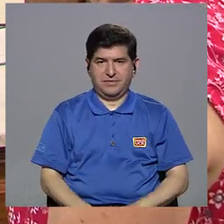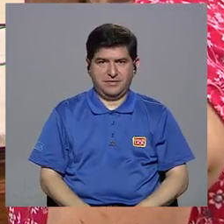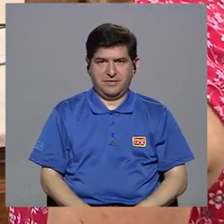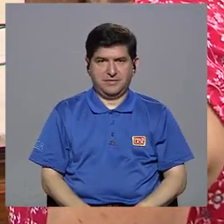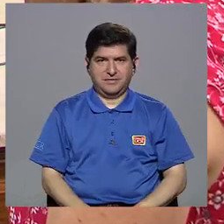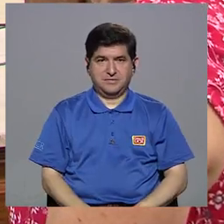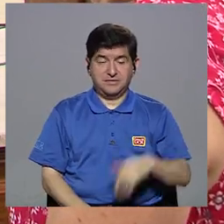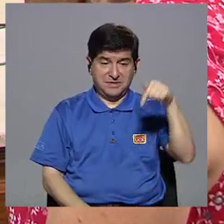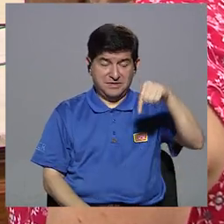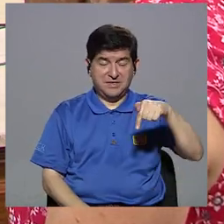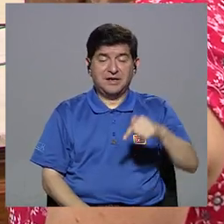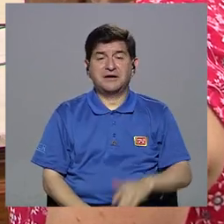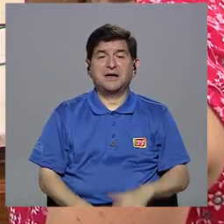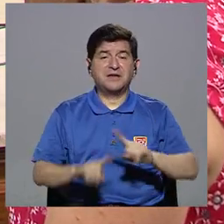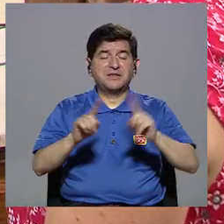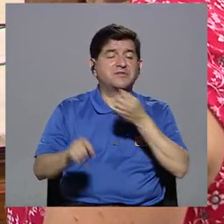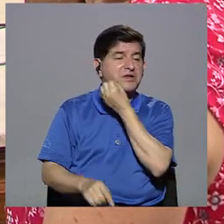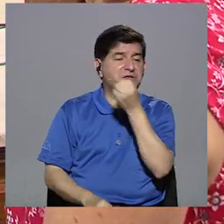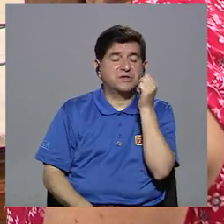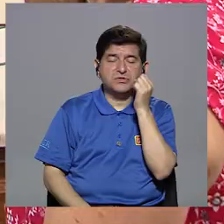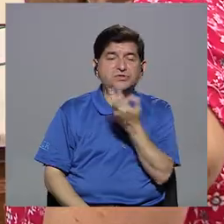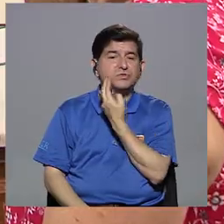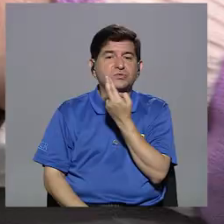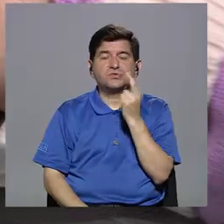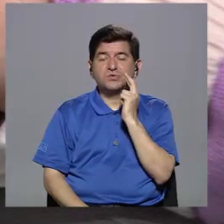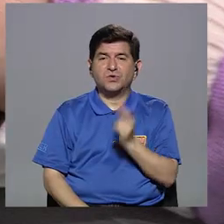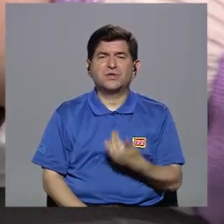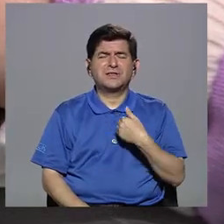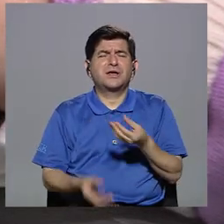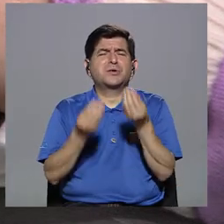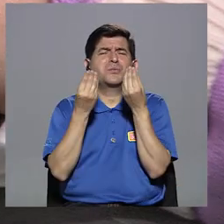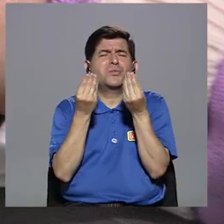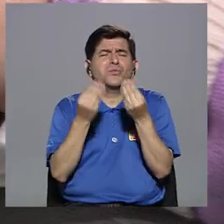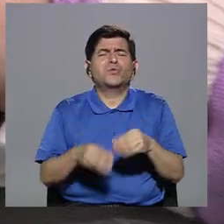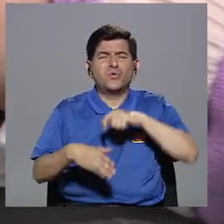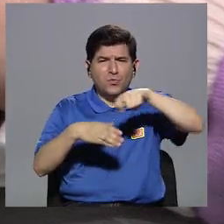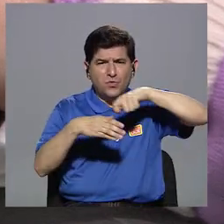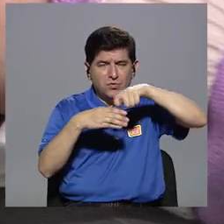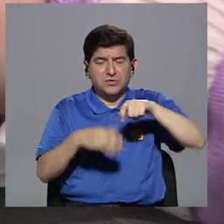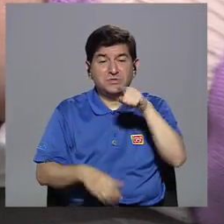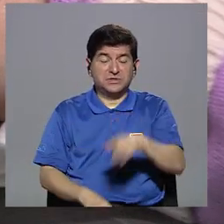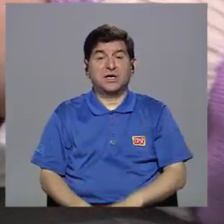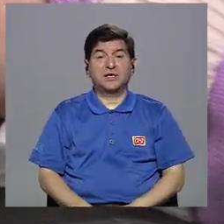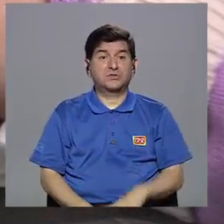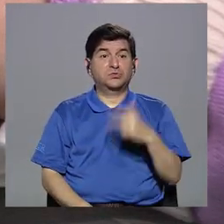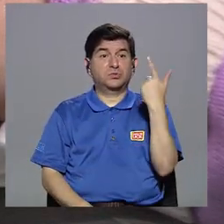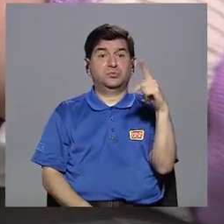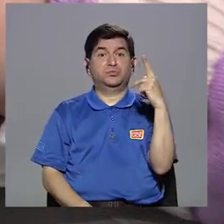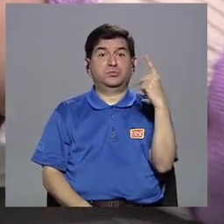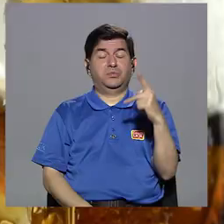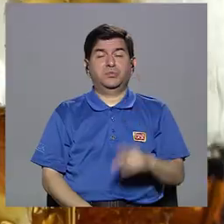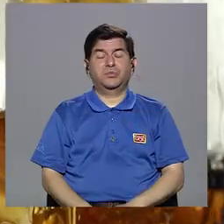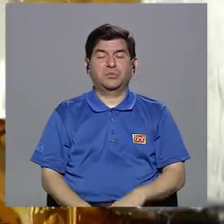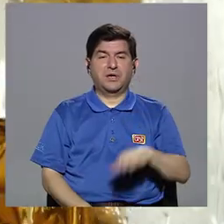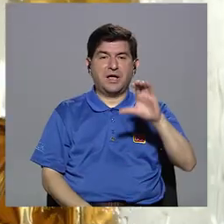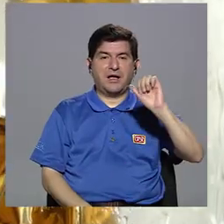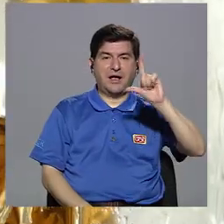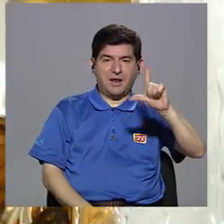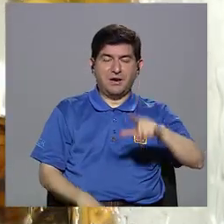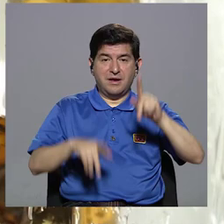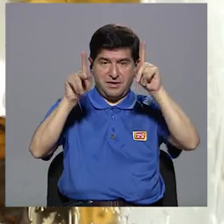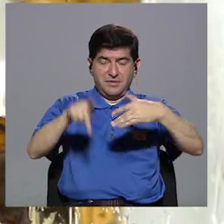de que consumimos en las bodas en los restaurantes van cargados de azúcar eso es una bomba una bomba calórica